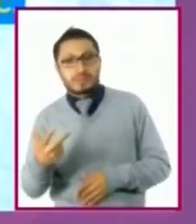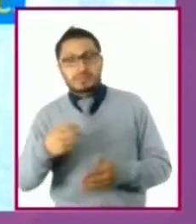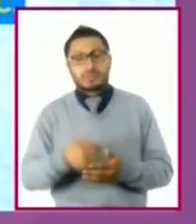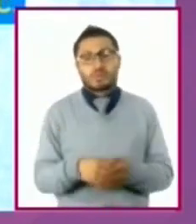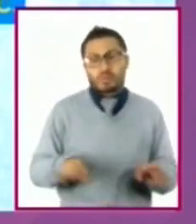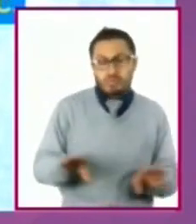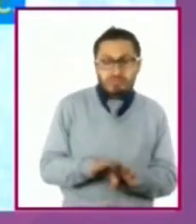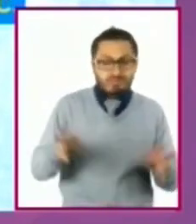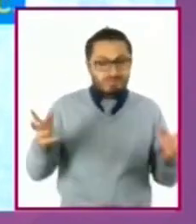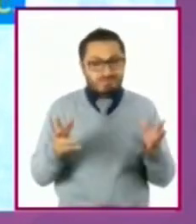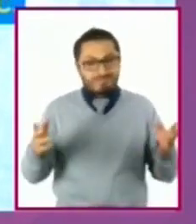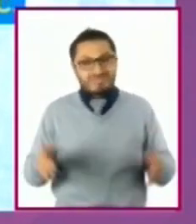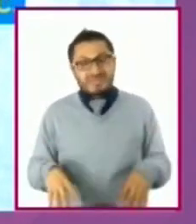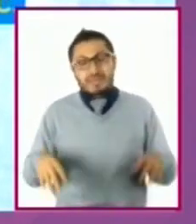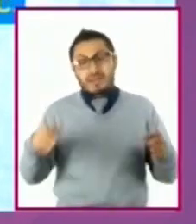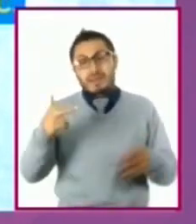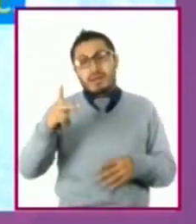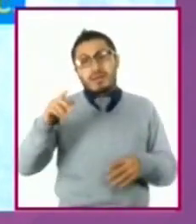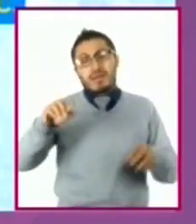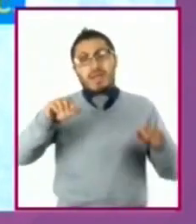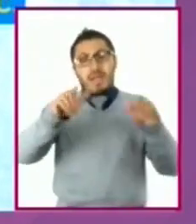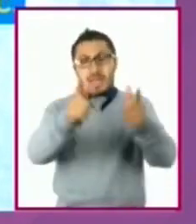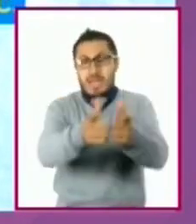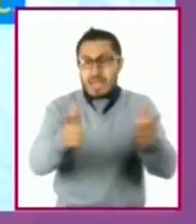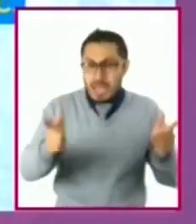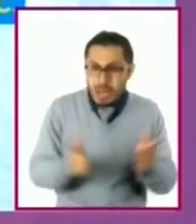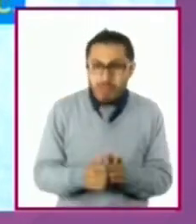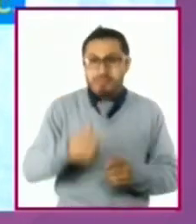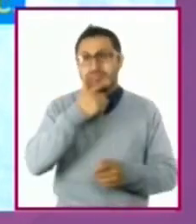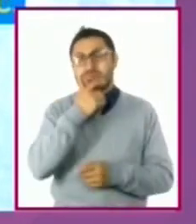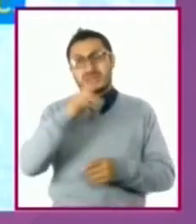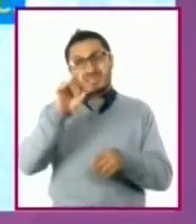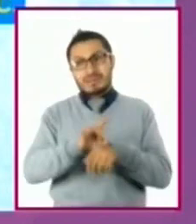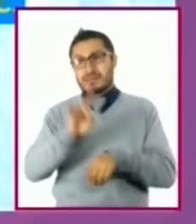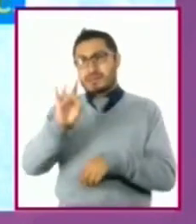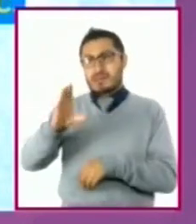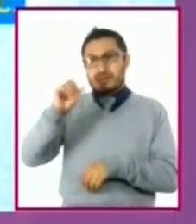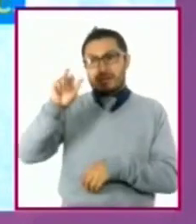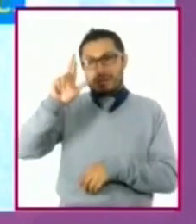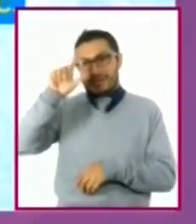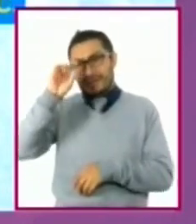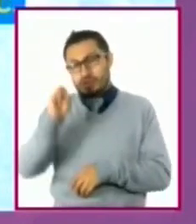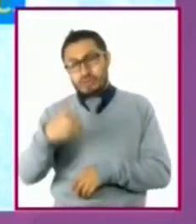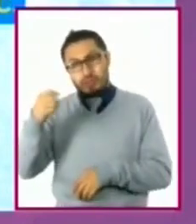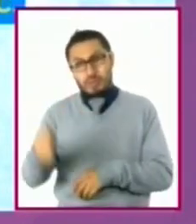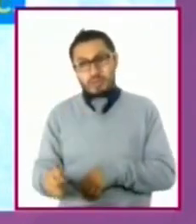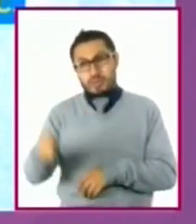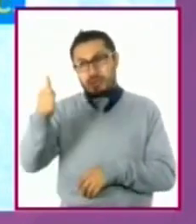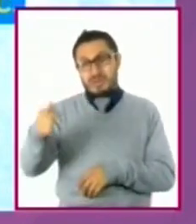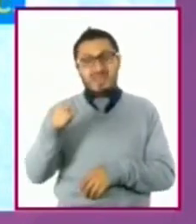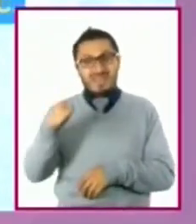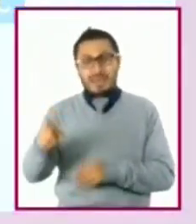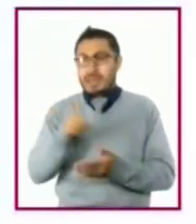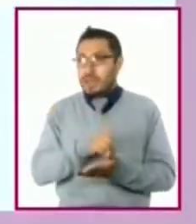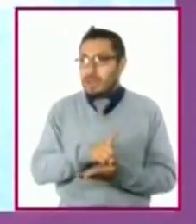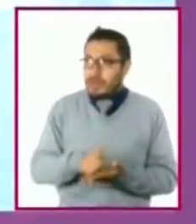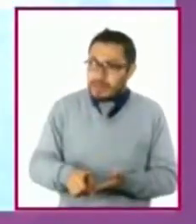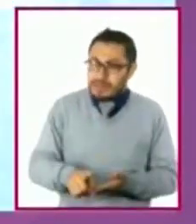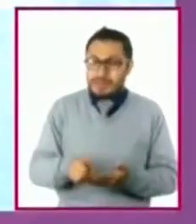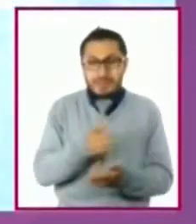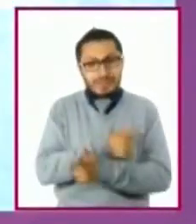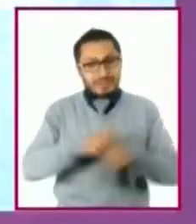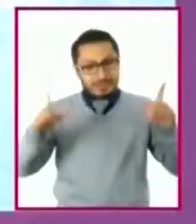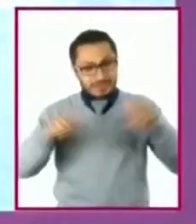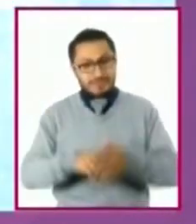fue generada por el Parlamento inglés y fue enviada a Carlos I como Declaración de las Libertades Civiles.